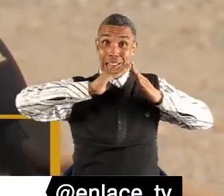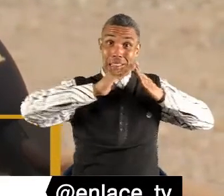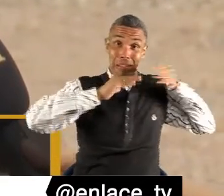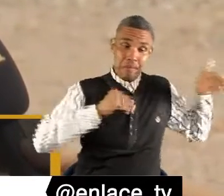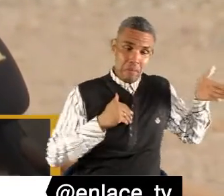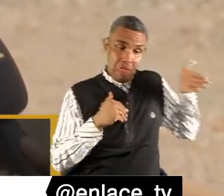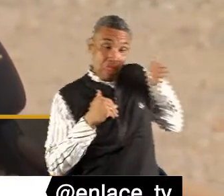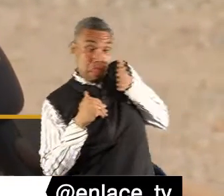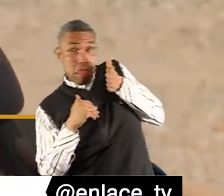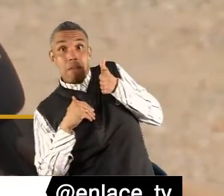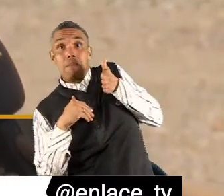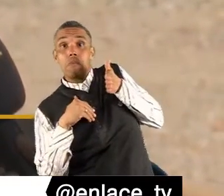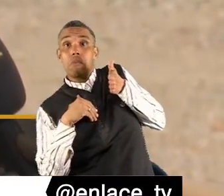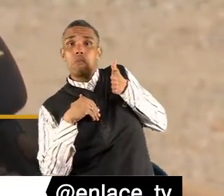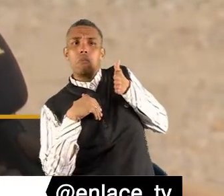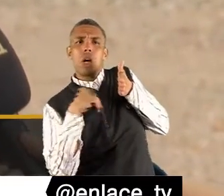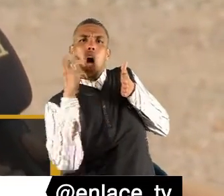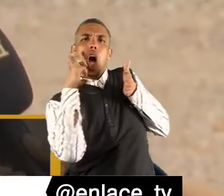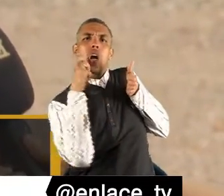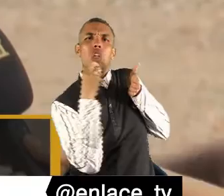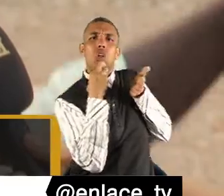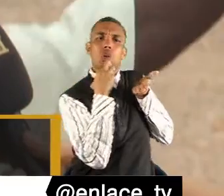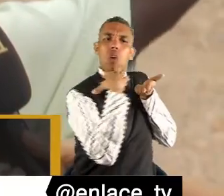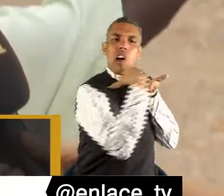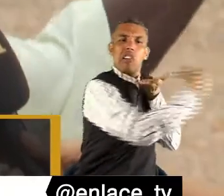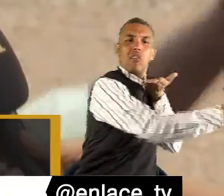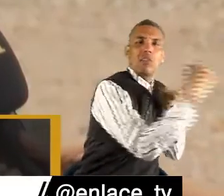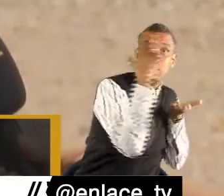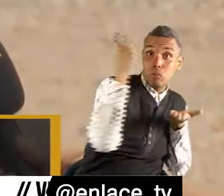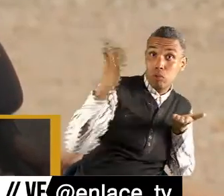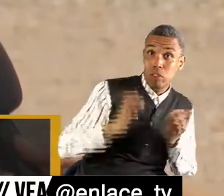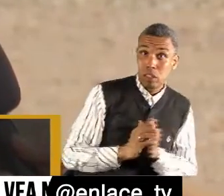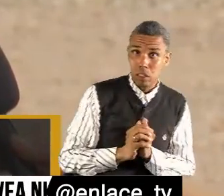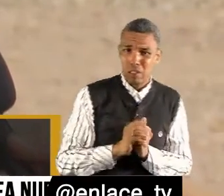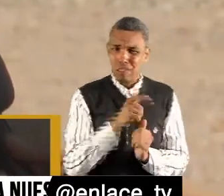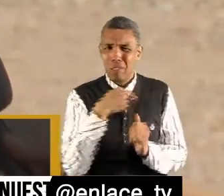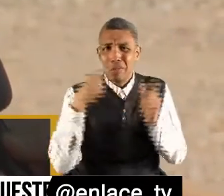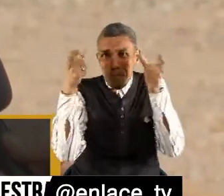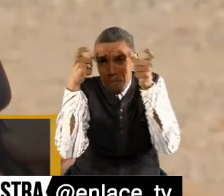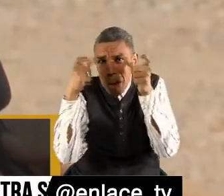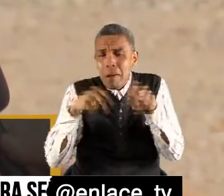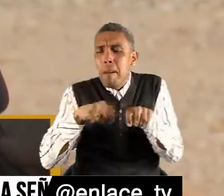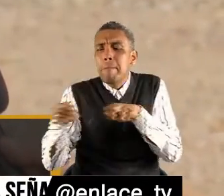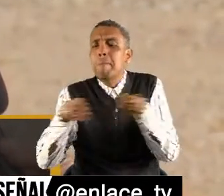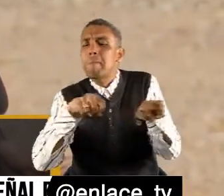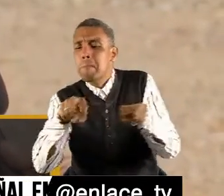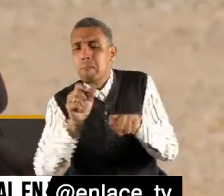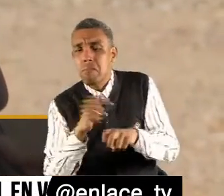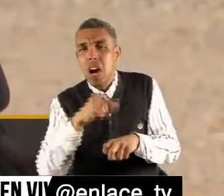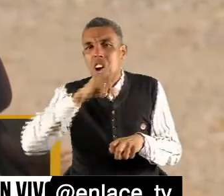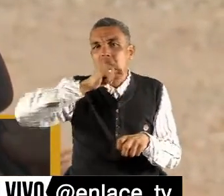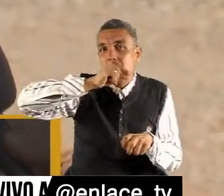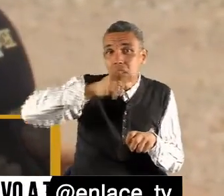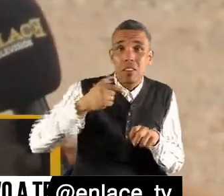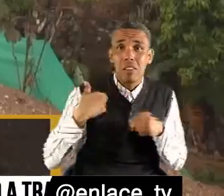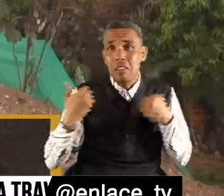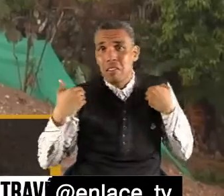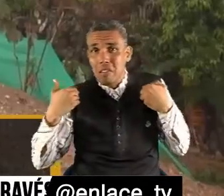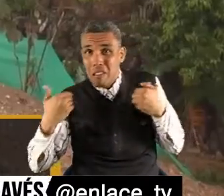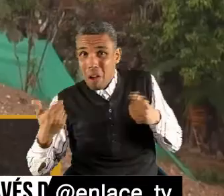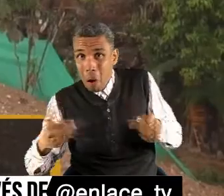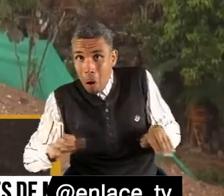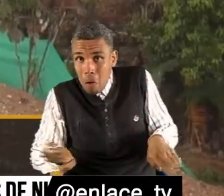ponenderas, tumbaron los nidos que tenían, las tiraron para la calle y quedé sin padre y sin madre aquí en este